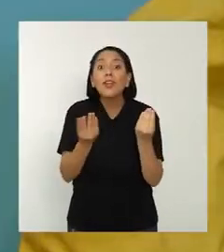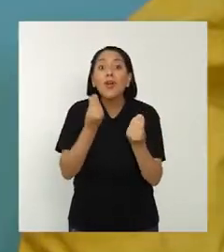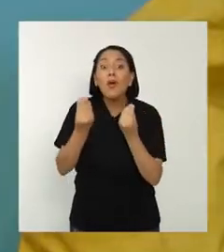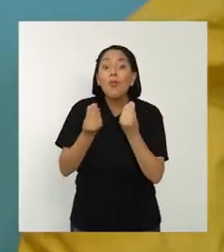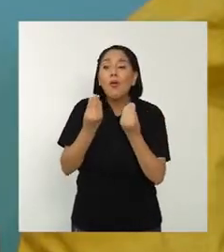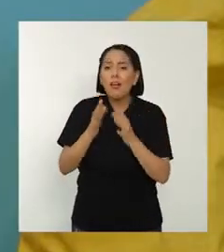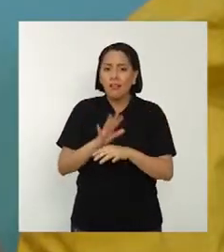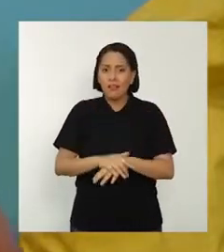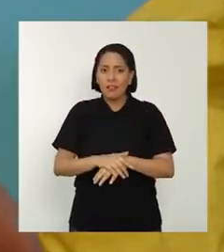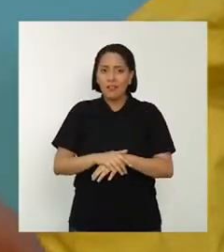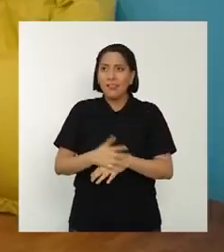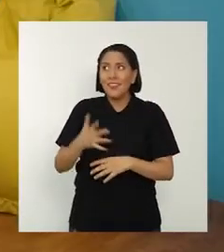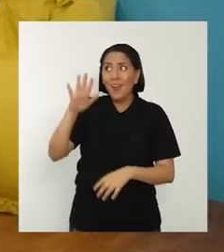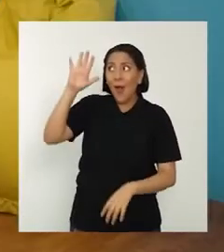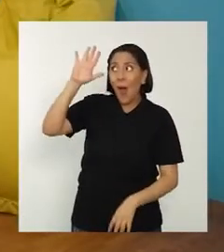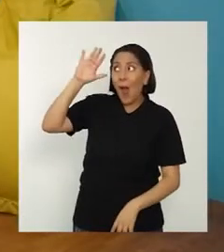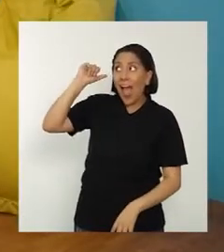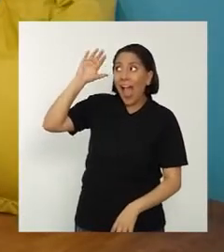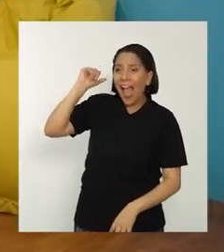A ver, hola.